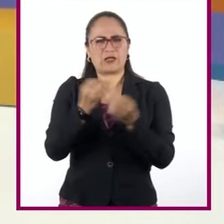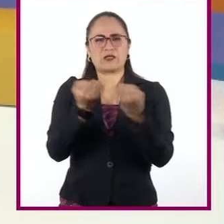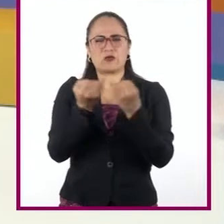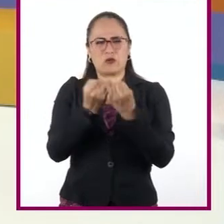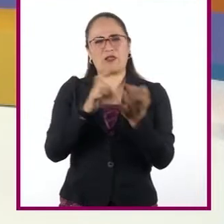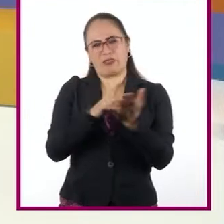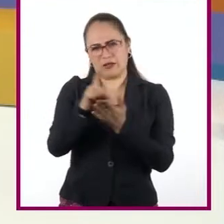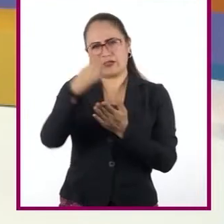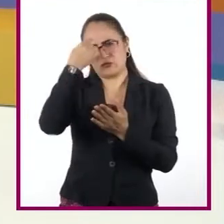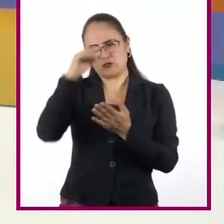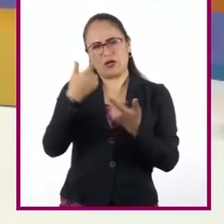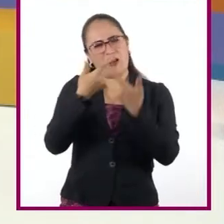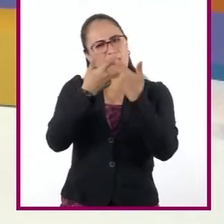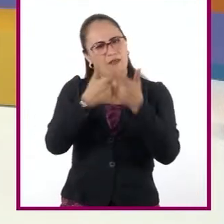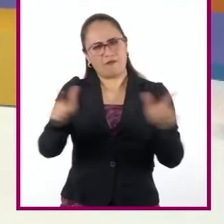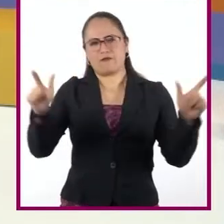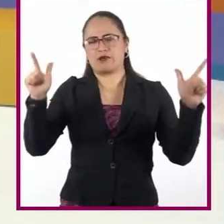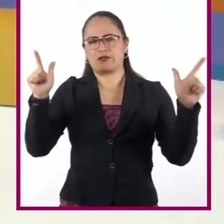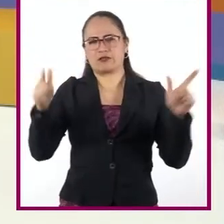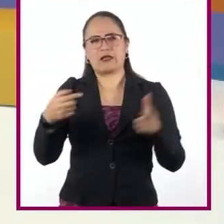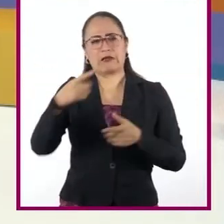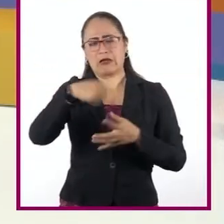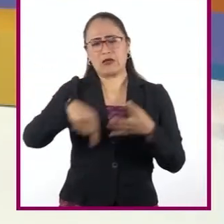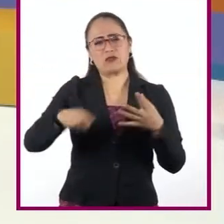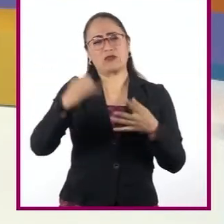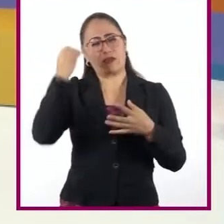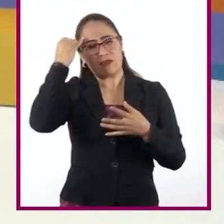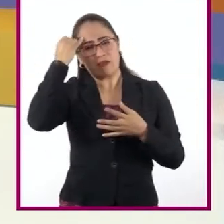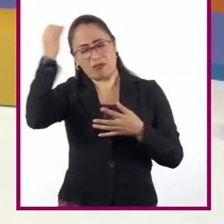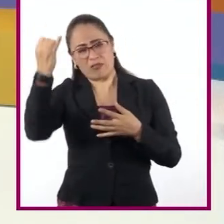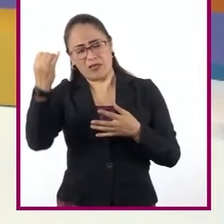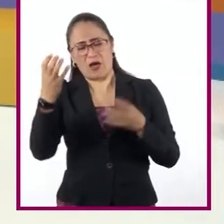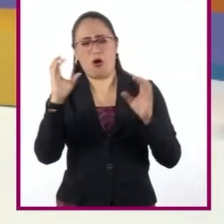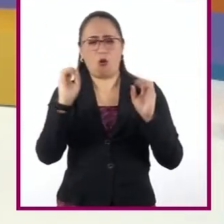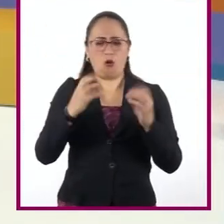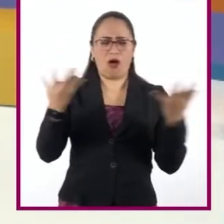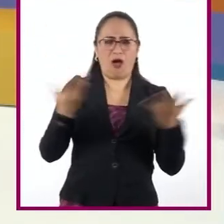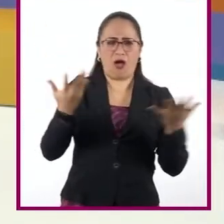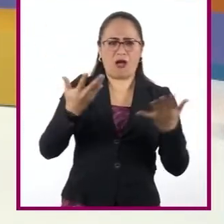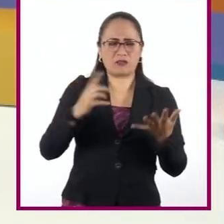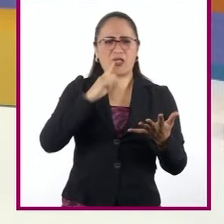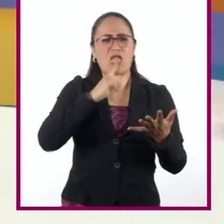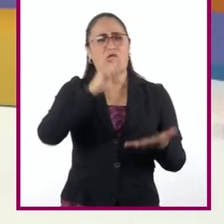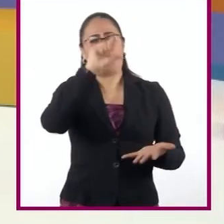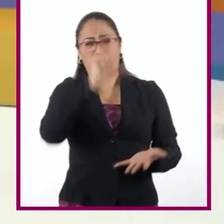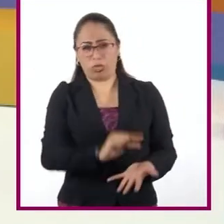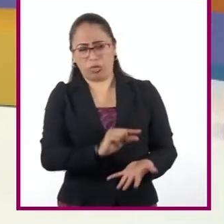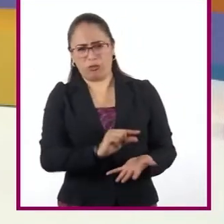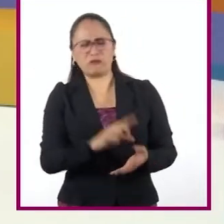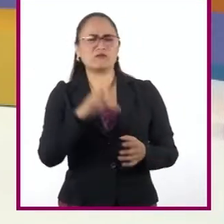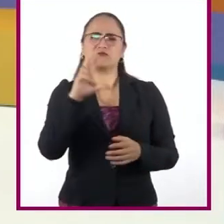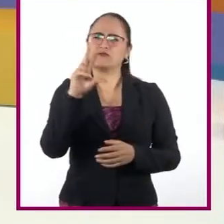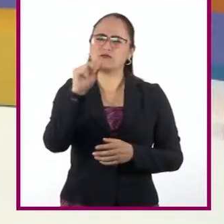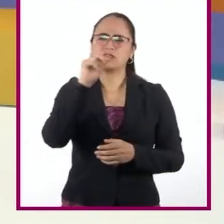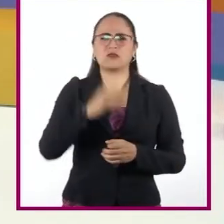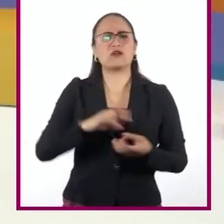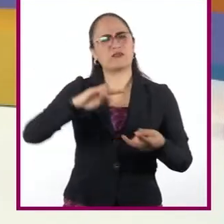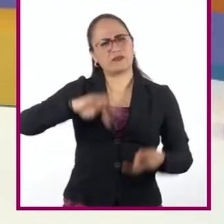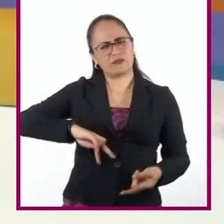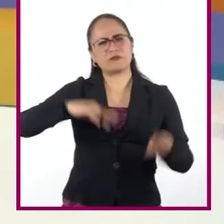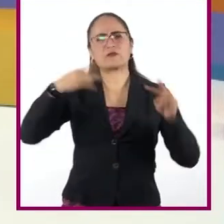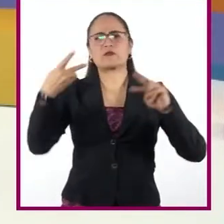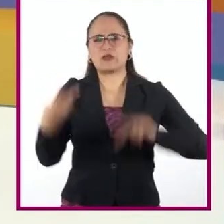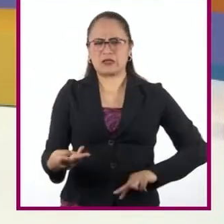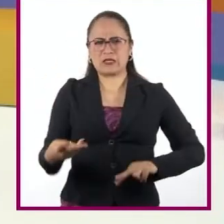libertad, para que nada, ninguna idea o acto denigre a su persona. Por el contrario, hay